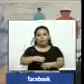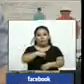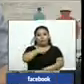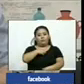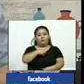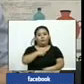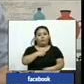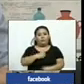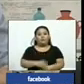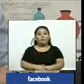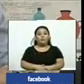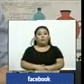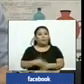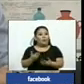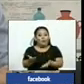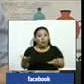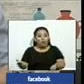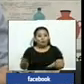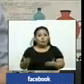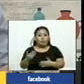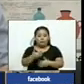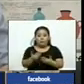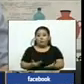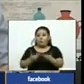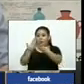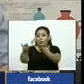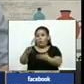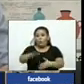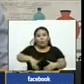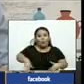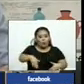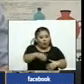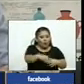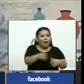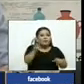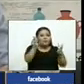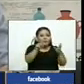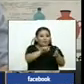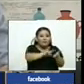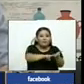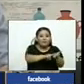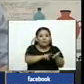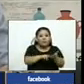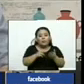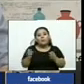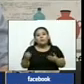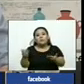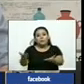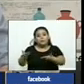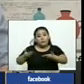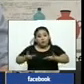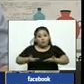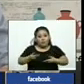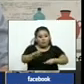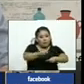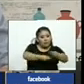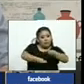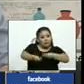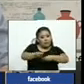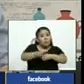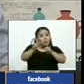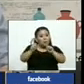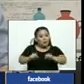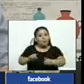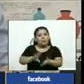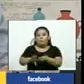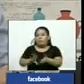Los residuos serán pesados y se entregará a los puntos verdes, con los cuales se ingresarán al canje para poder